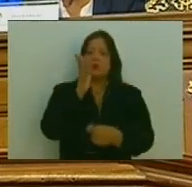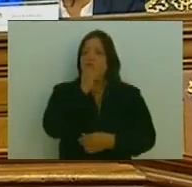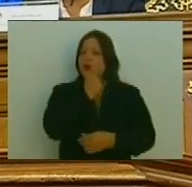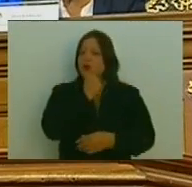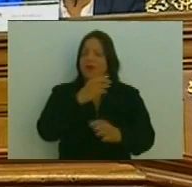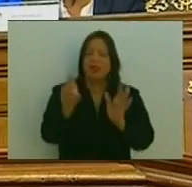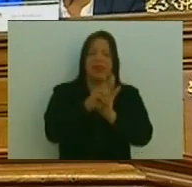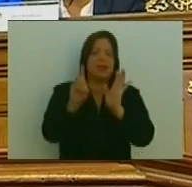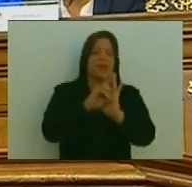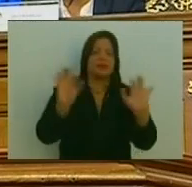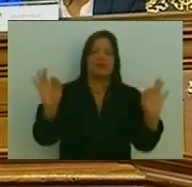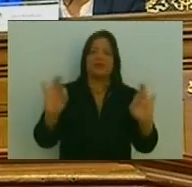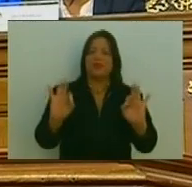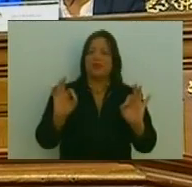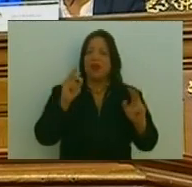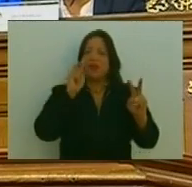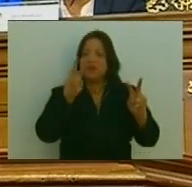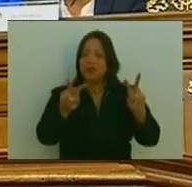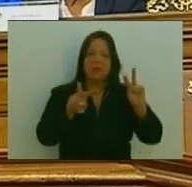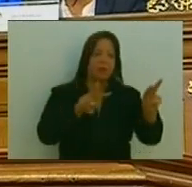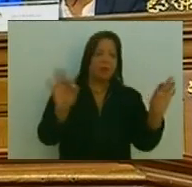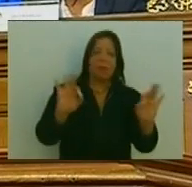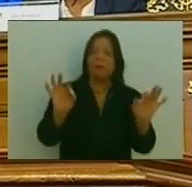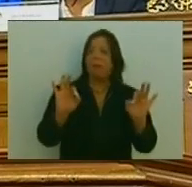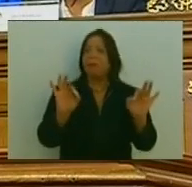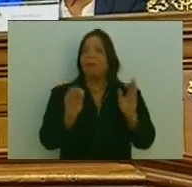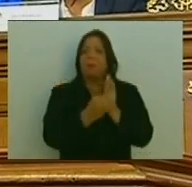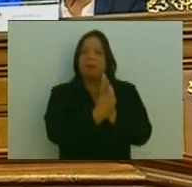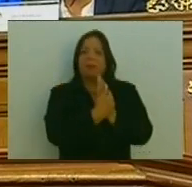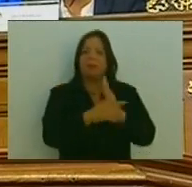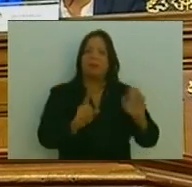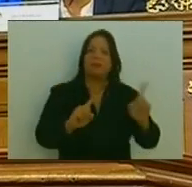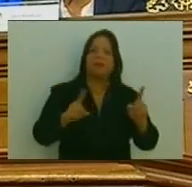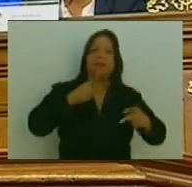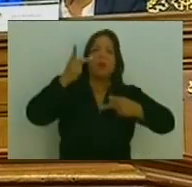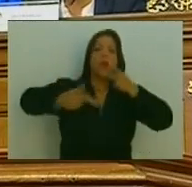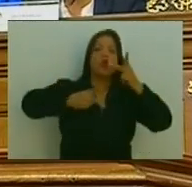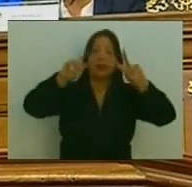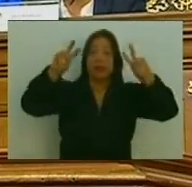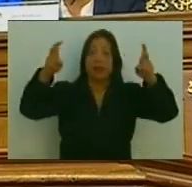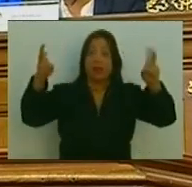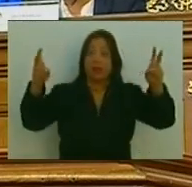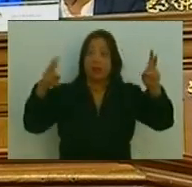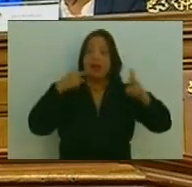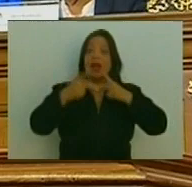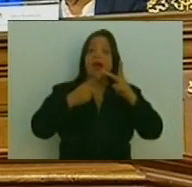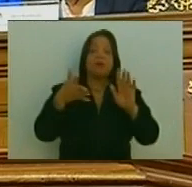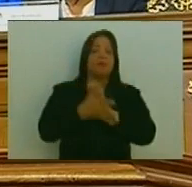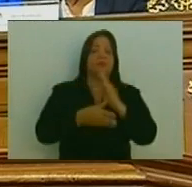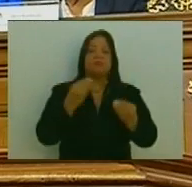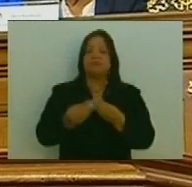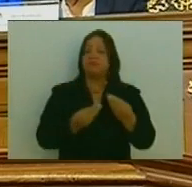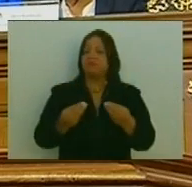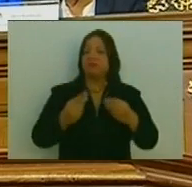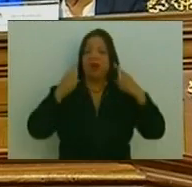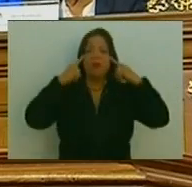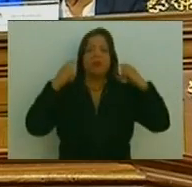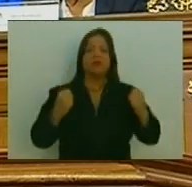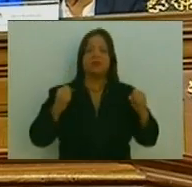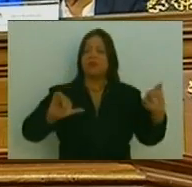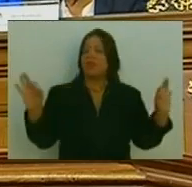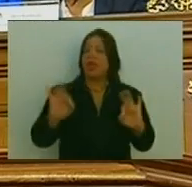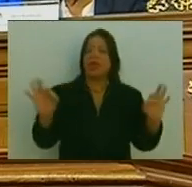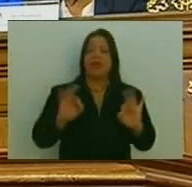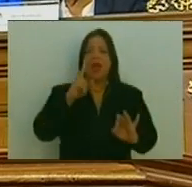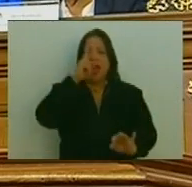ningún derecho, no eran visibles. No existían para ellos políticas que los hicieran visibles y mucho menos capaces. En